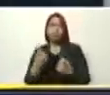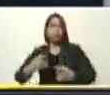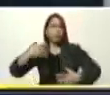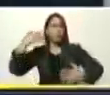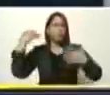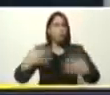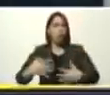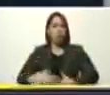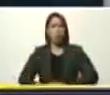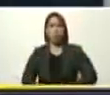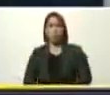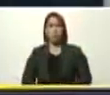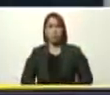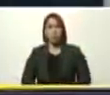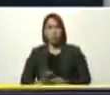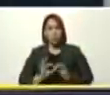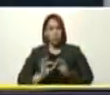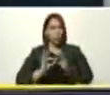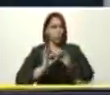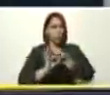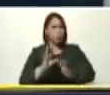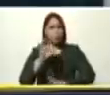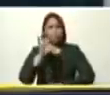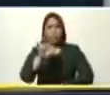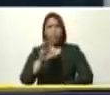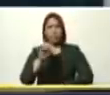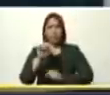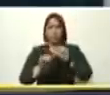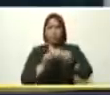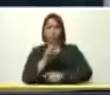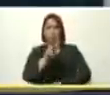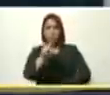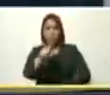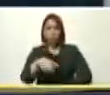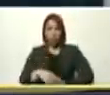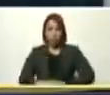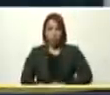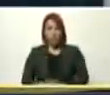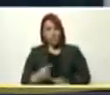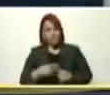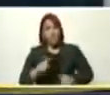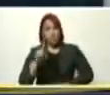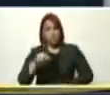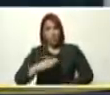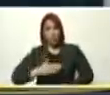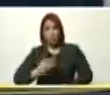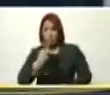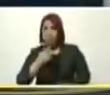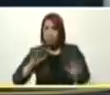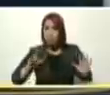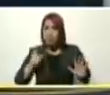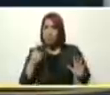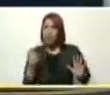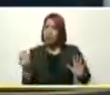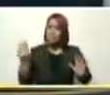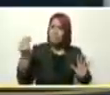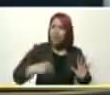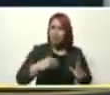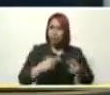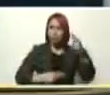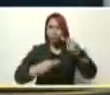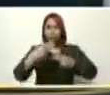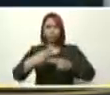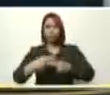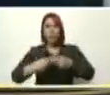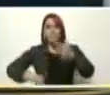hacer, para consolidar esta patria del siglo XXI. Pero también podemos decir, falta mucho por hacer, y